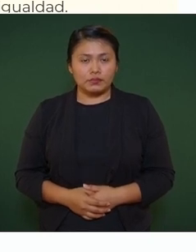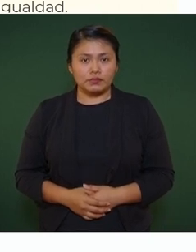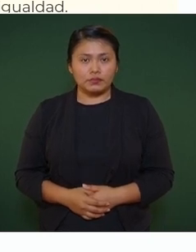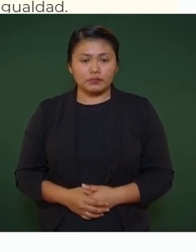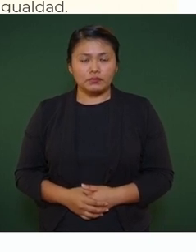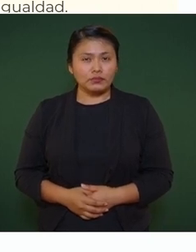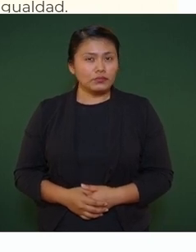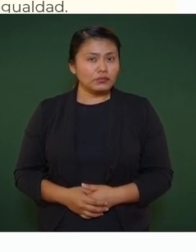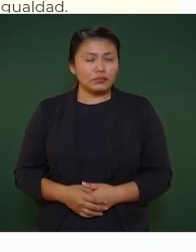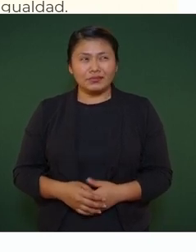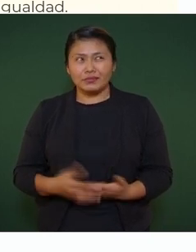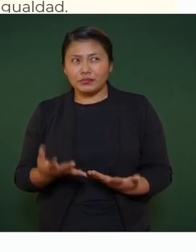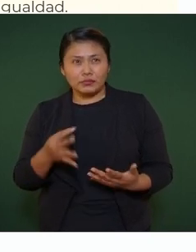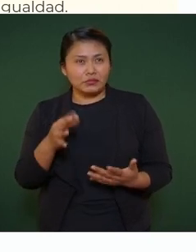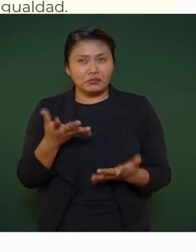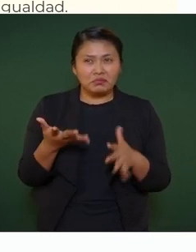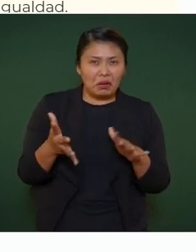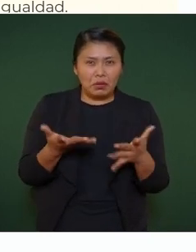más del doble.